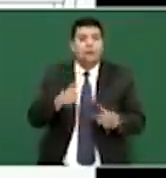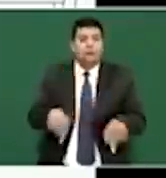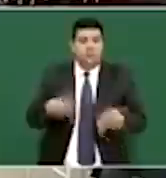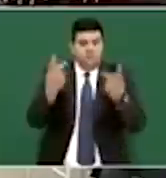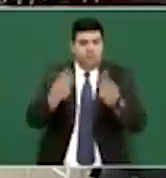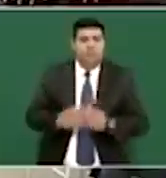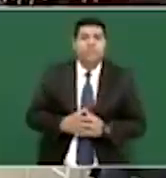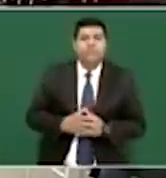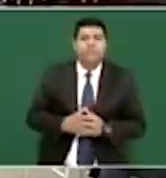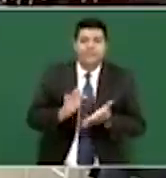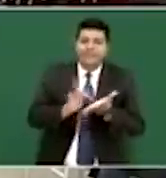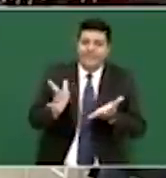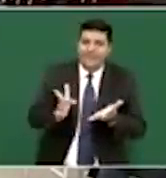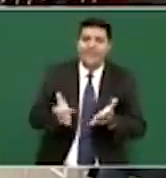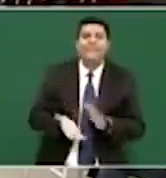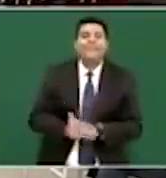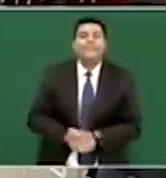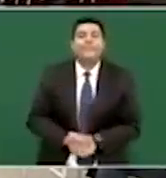venta. Muchas gracias.